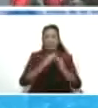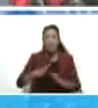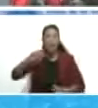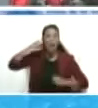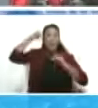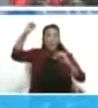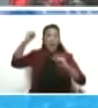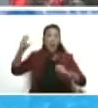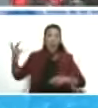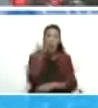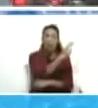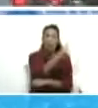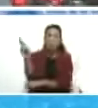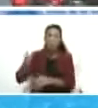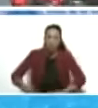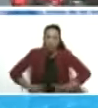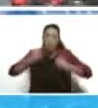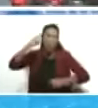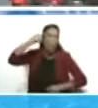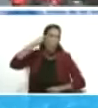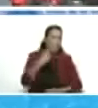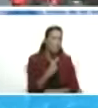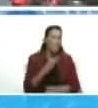viva la rebelión de la furia bolivariana!